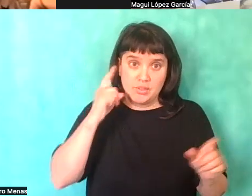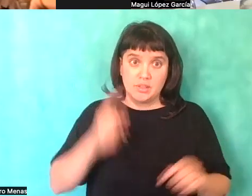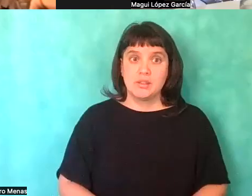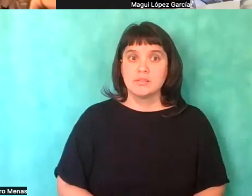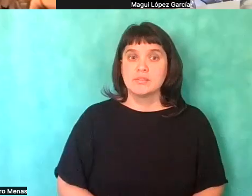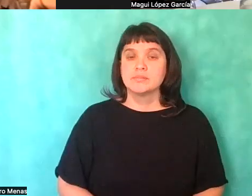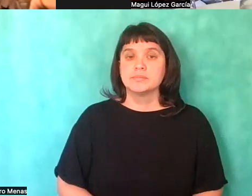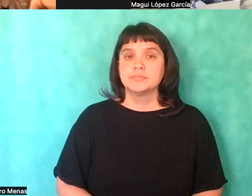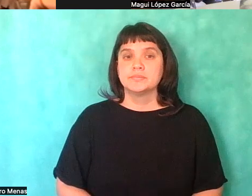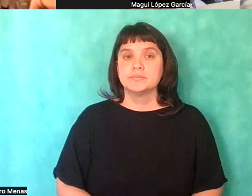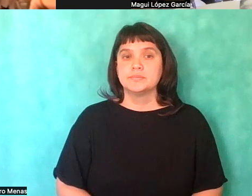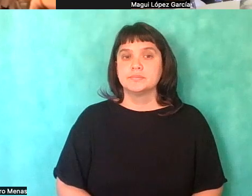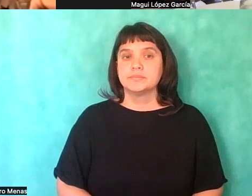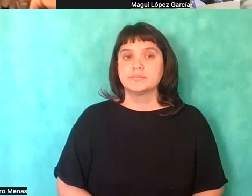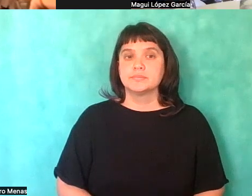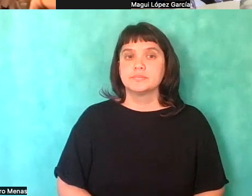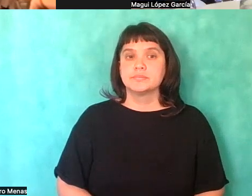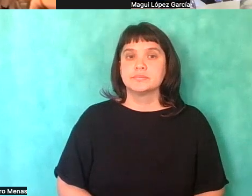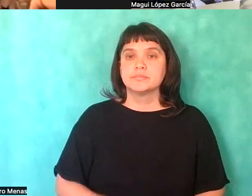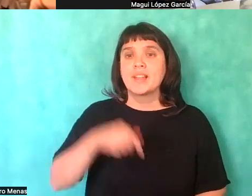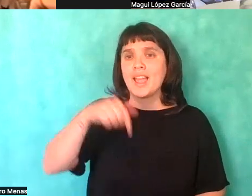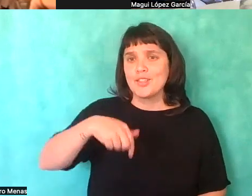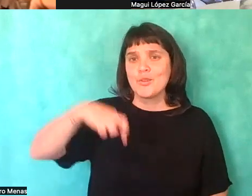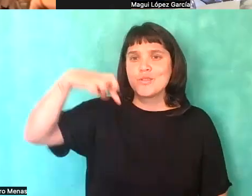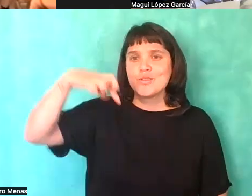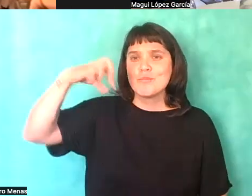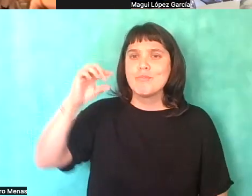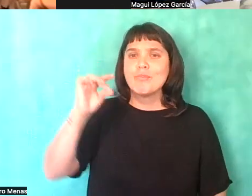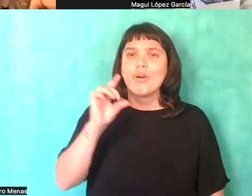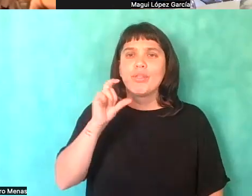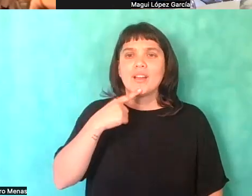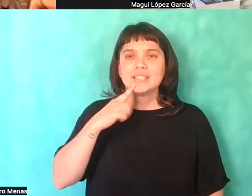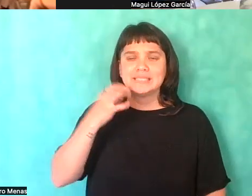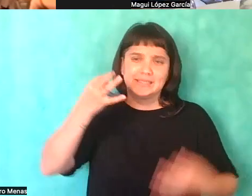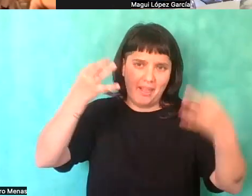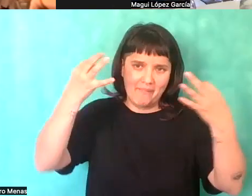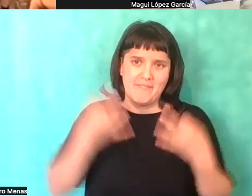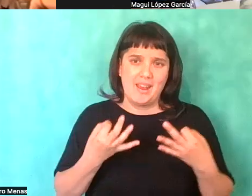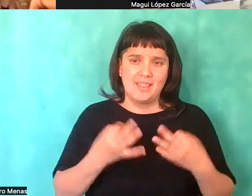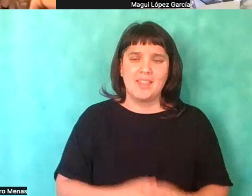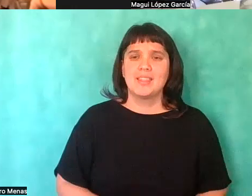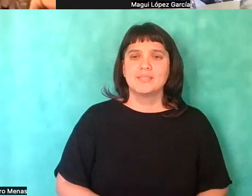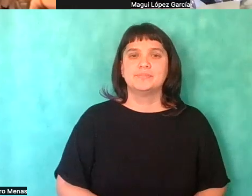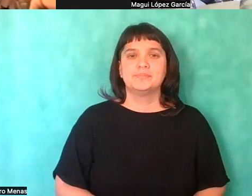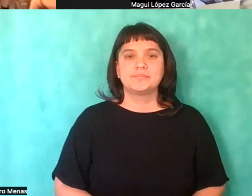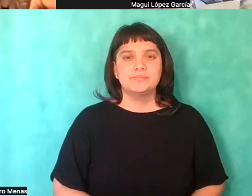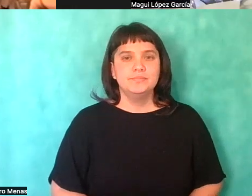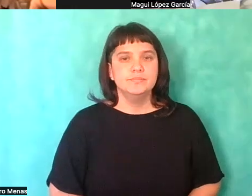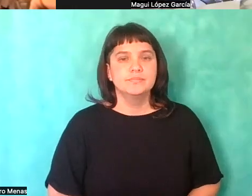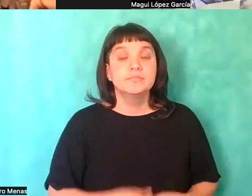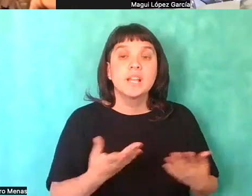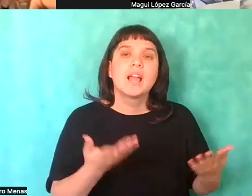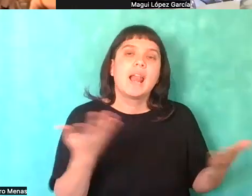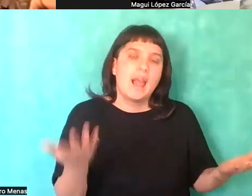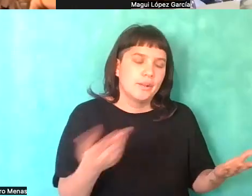Esto es podcast verdad, señores. Que les permite aprender el español, como